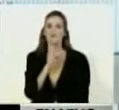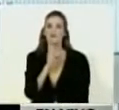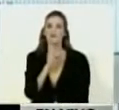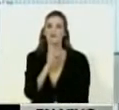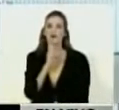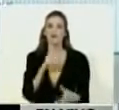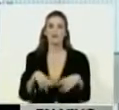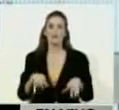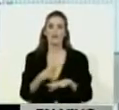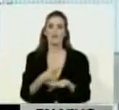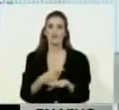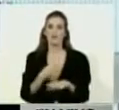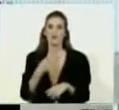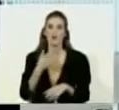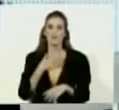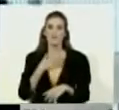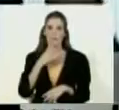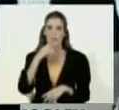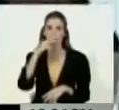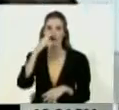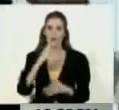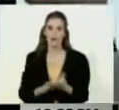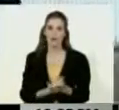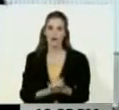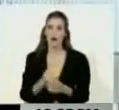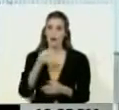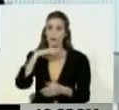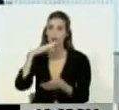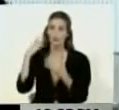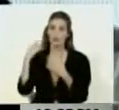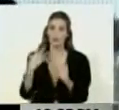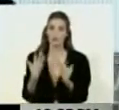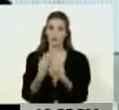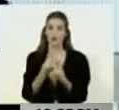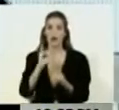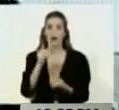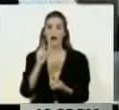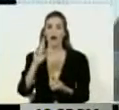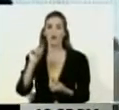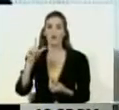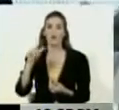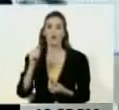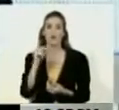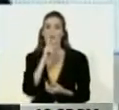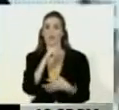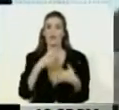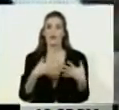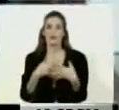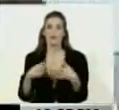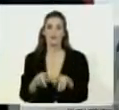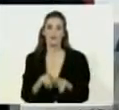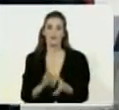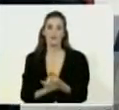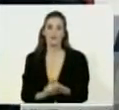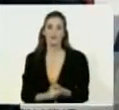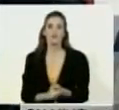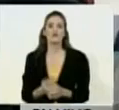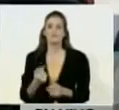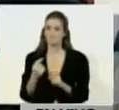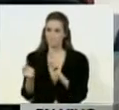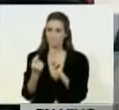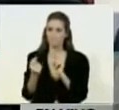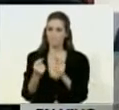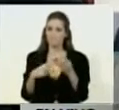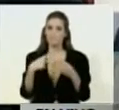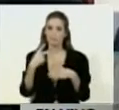uno de los gobiernos de papá. En aquel momento era el compañero Harold. Yo lo conocí, discutimos el